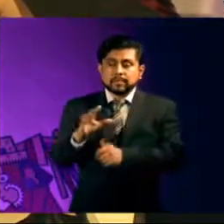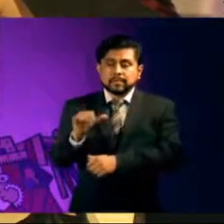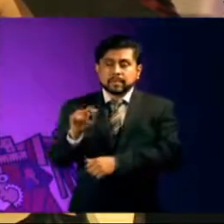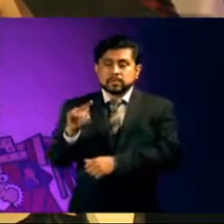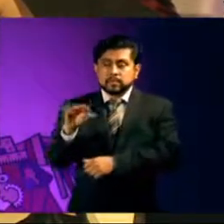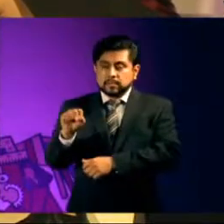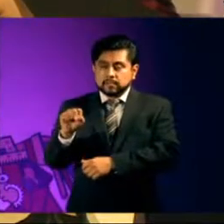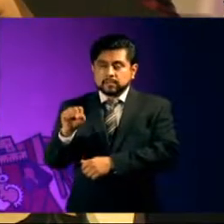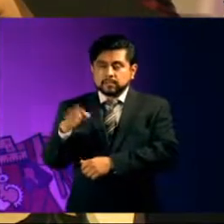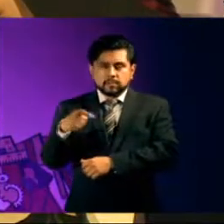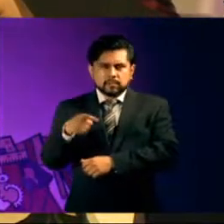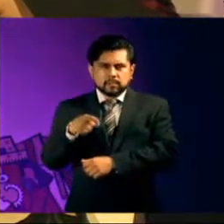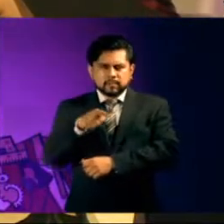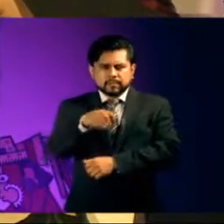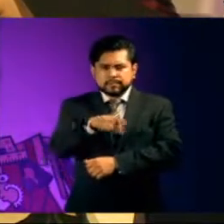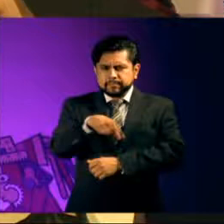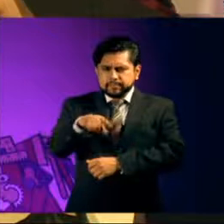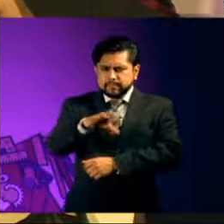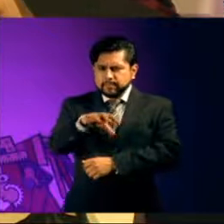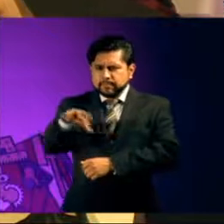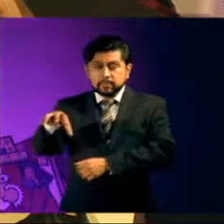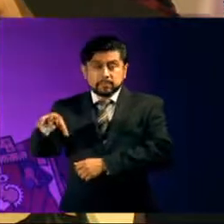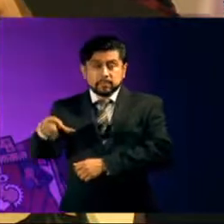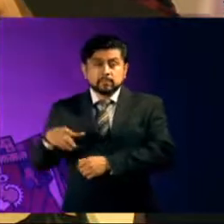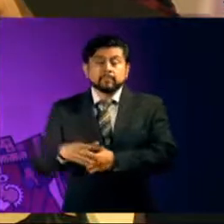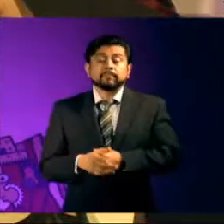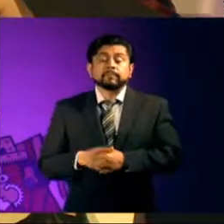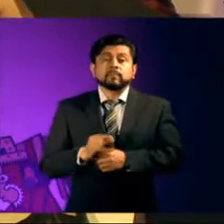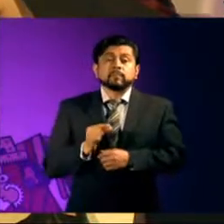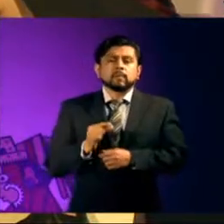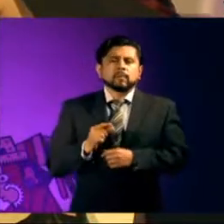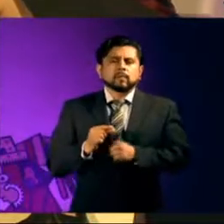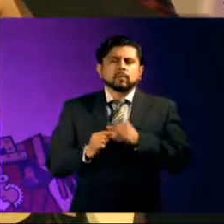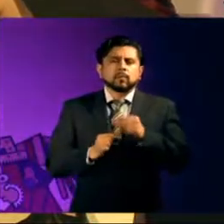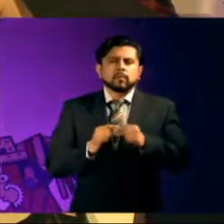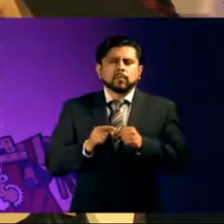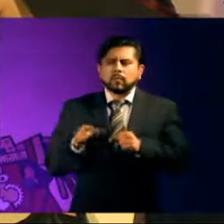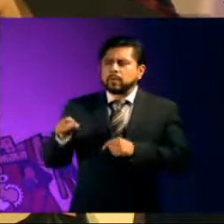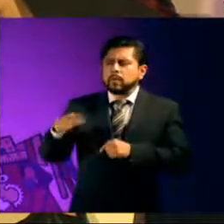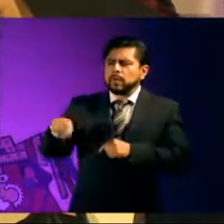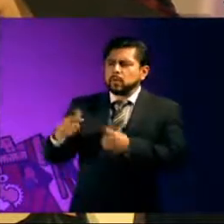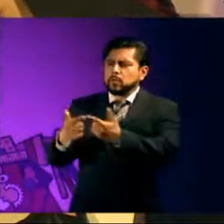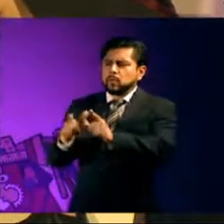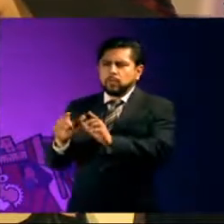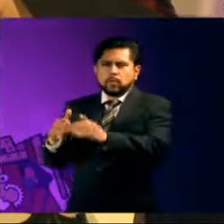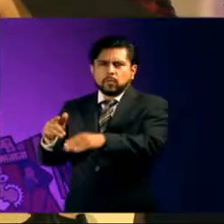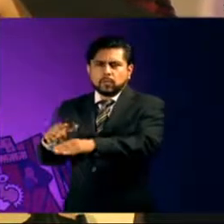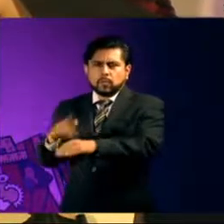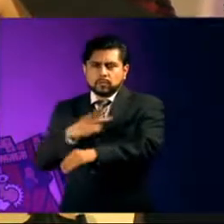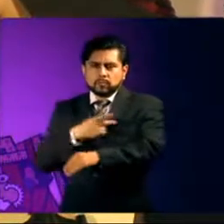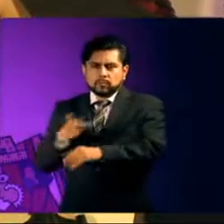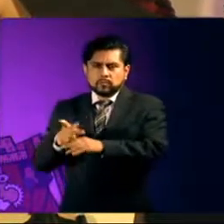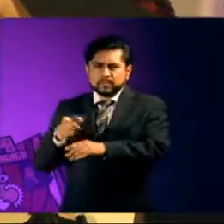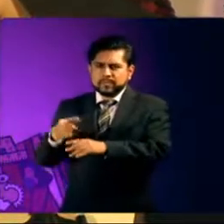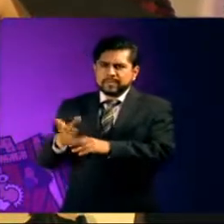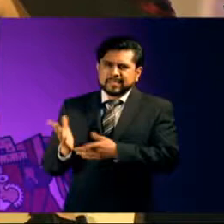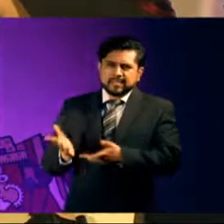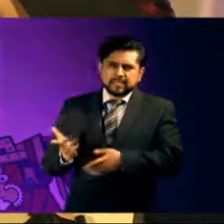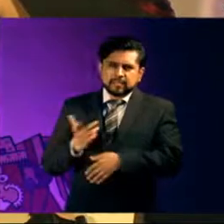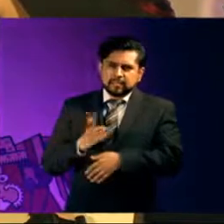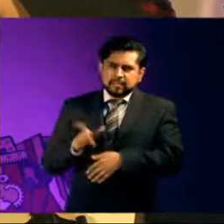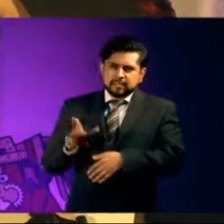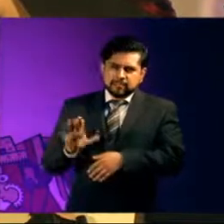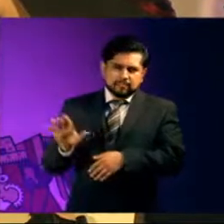se asentó en las castas y hizo de los pobres algo para menospreciar los